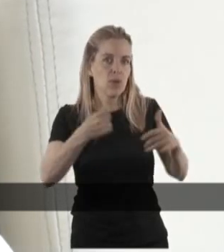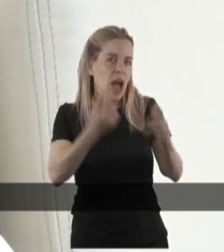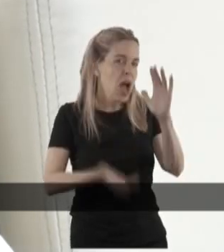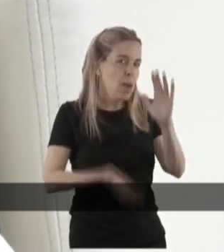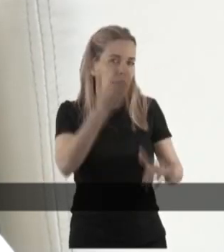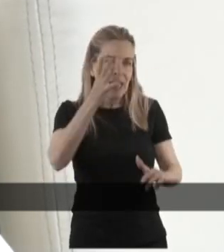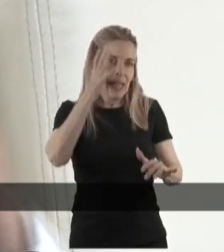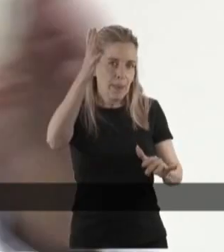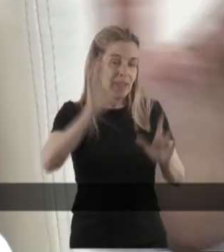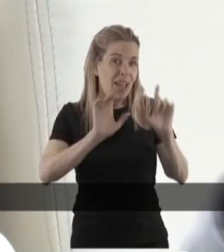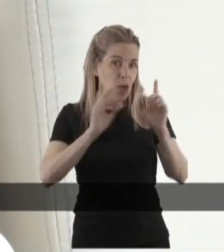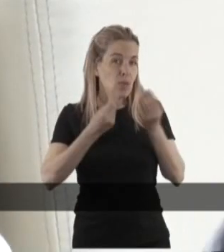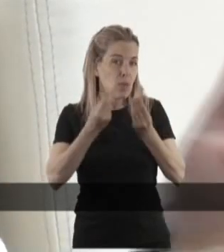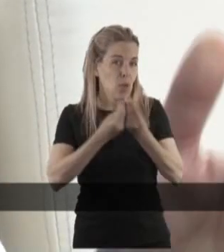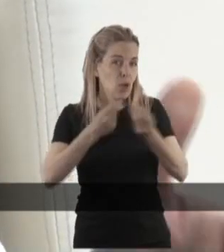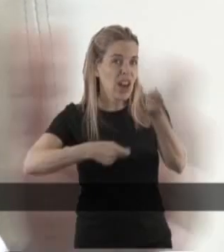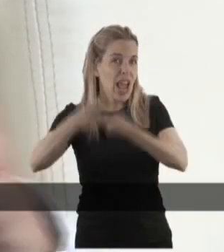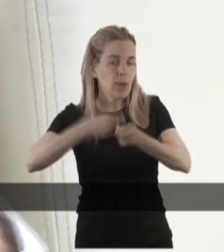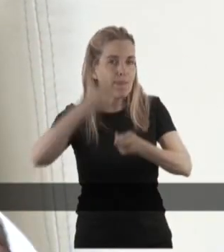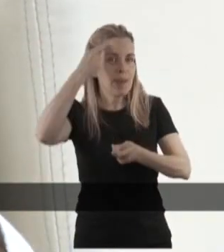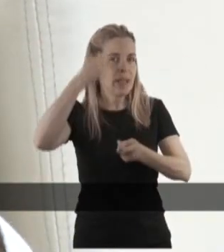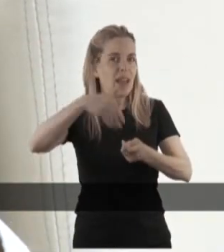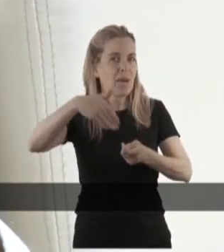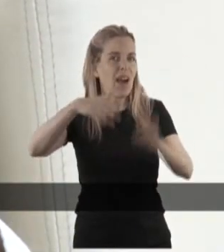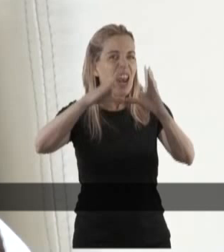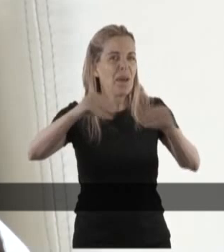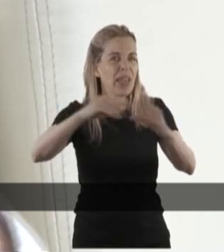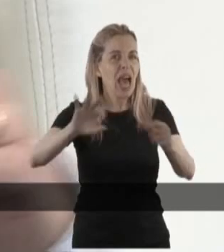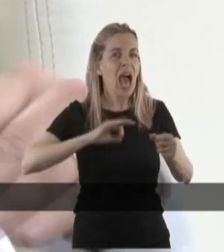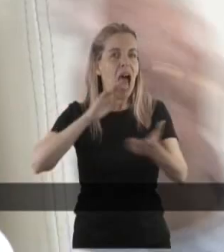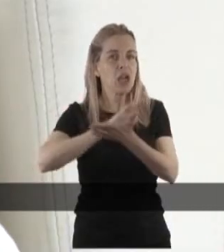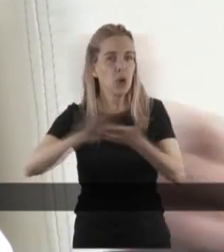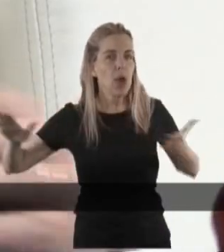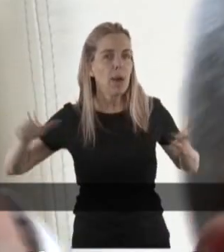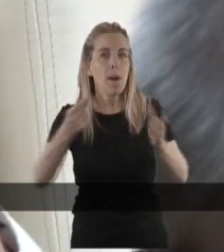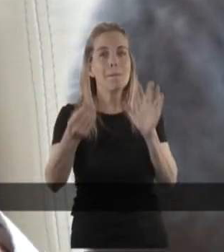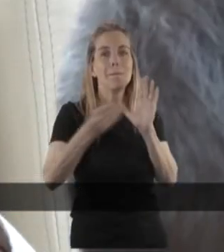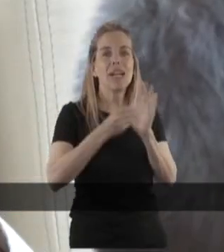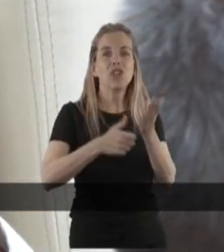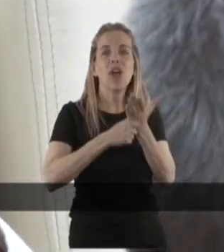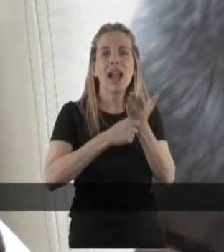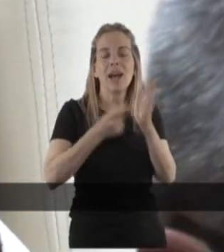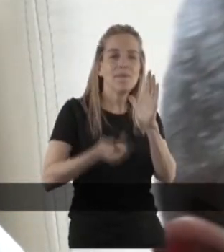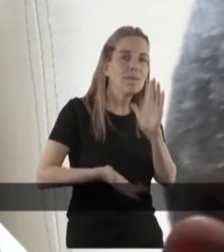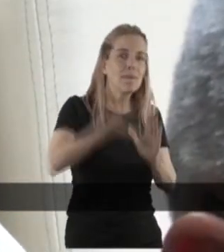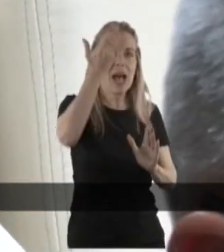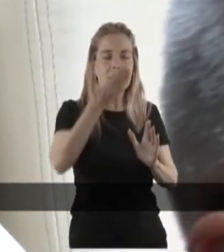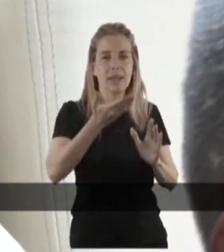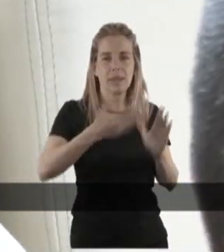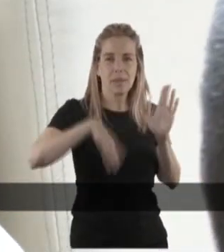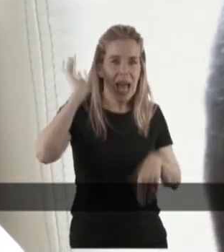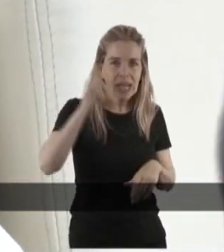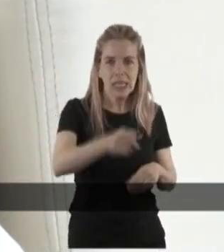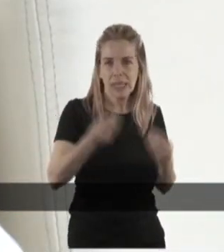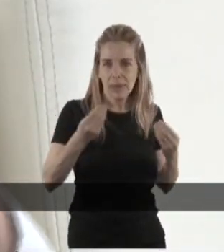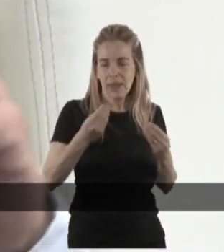carniceros especulan que en las fiestas, en Navidad, en Año Nuevo, pueda incrementarse aún más todavía el precio. ¿El gobierno ha fracasado con un